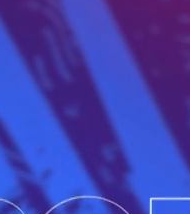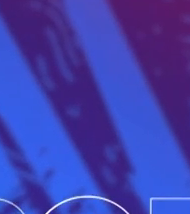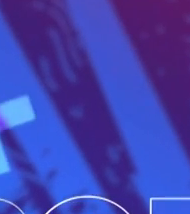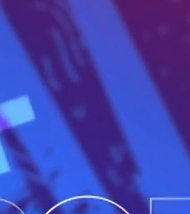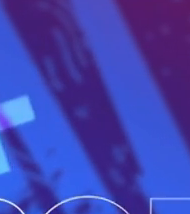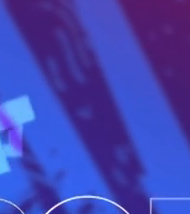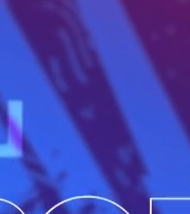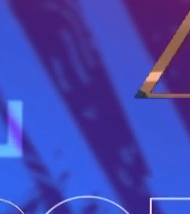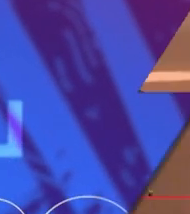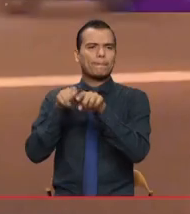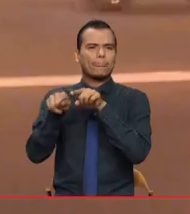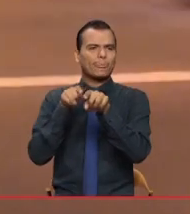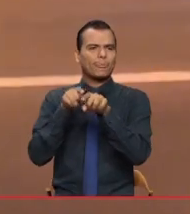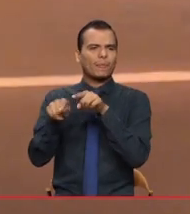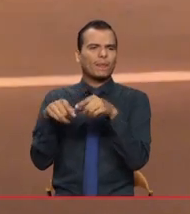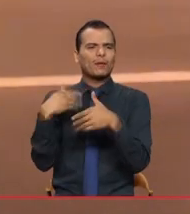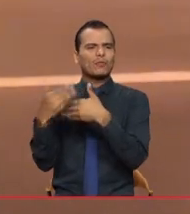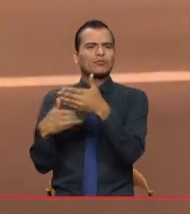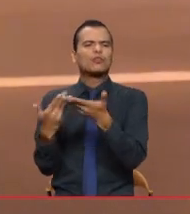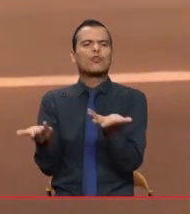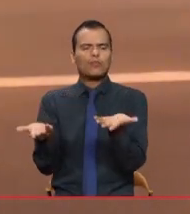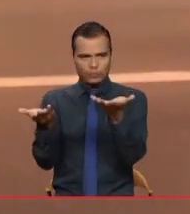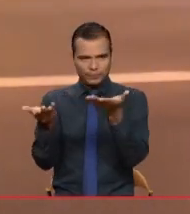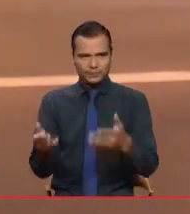desarrollo de este torneo de atletismo.